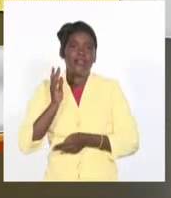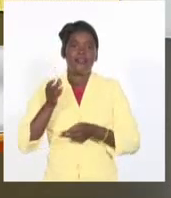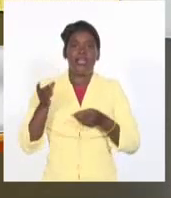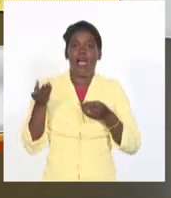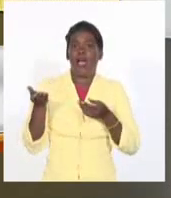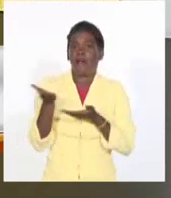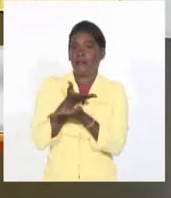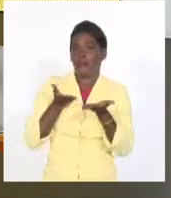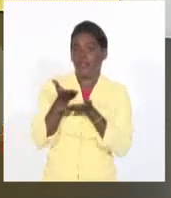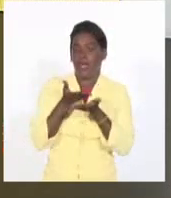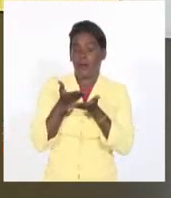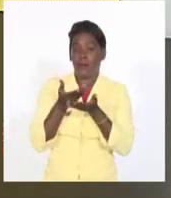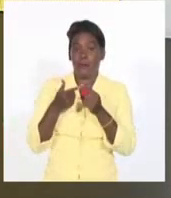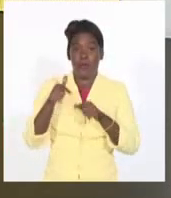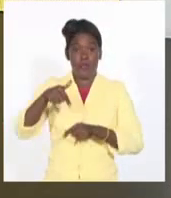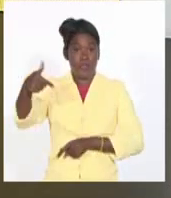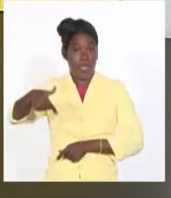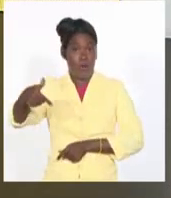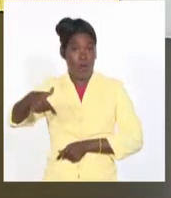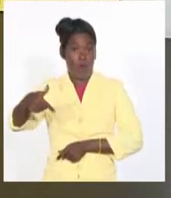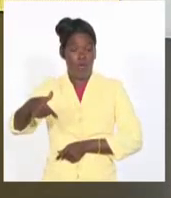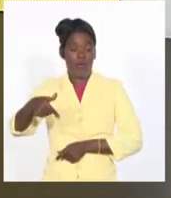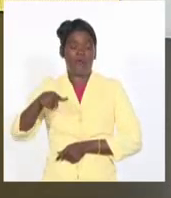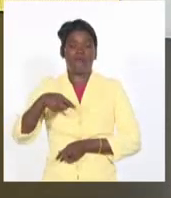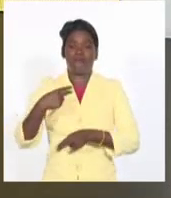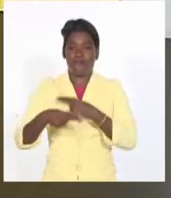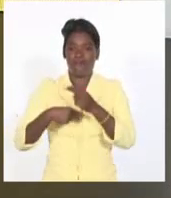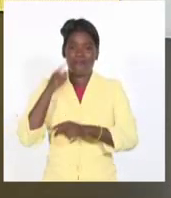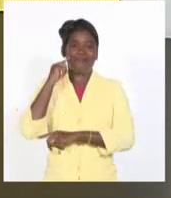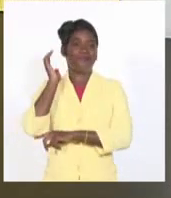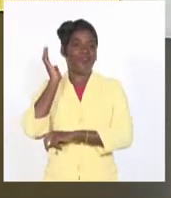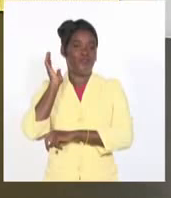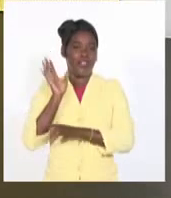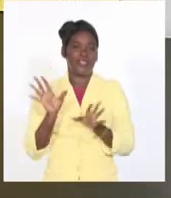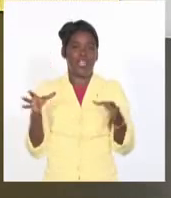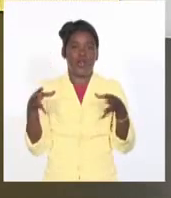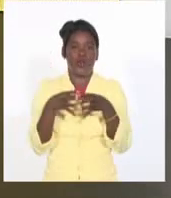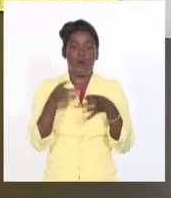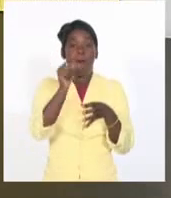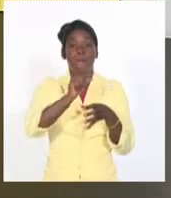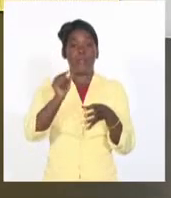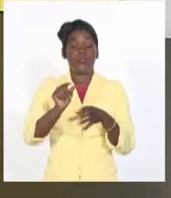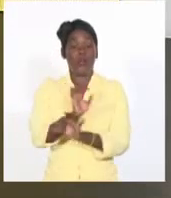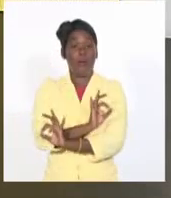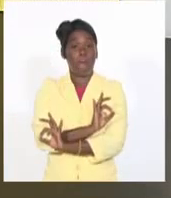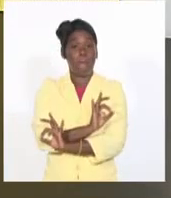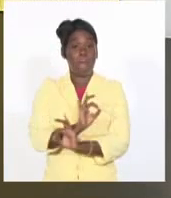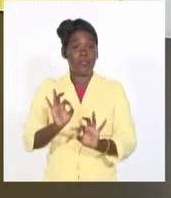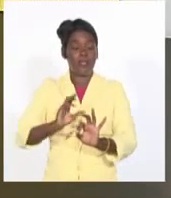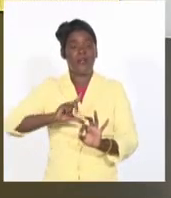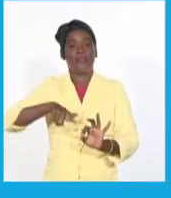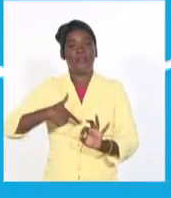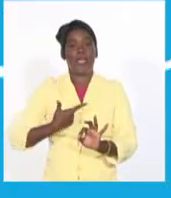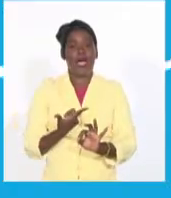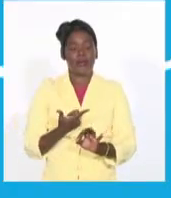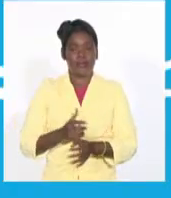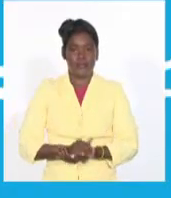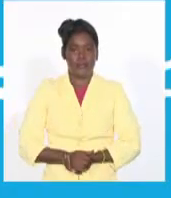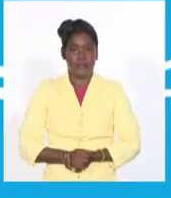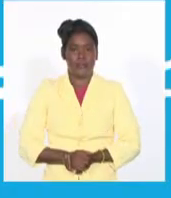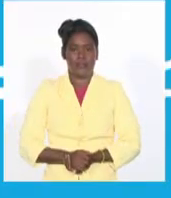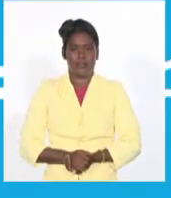la Sala Villena de la UNIAC acogió un panel con la participación de reconocidos especialistas del arte de las tablas.